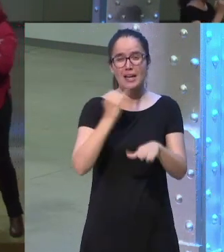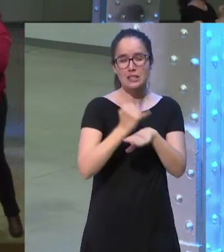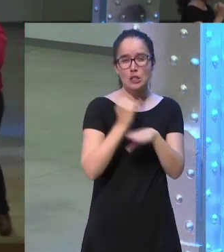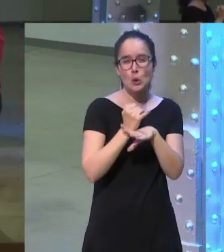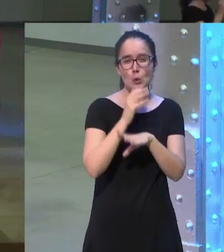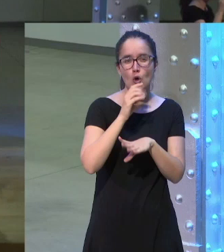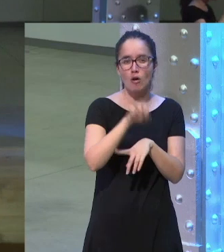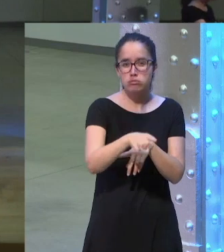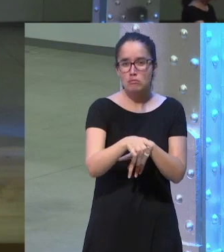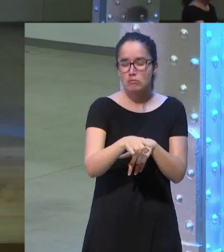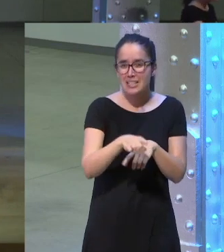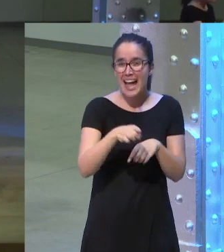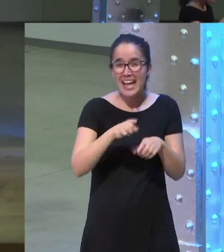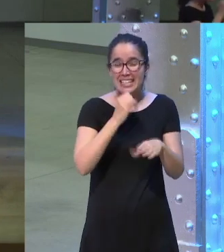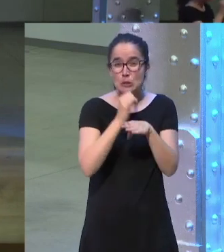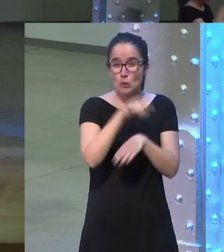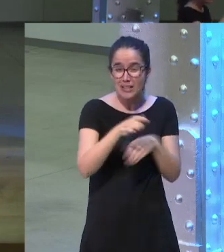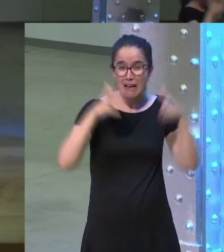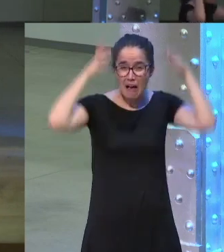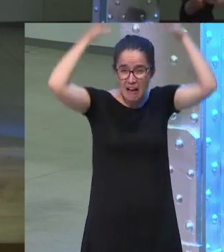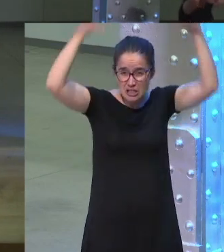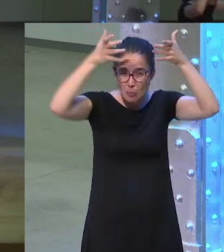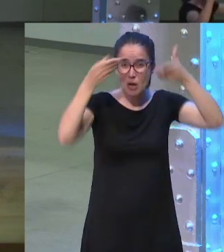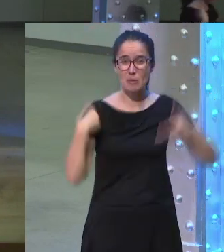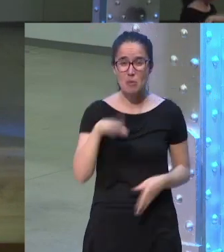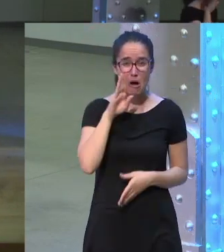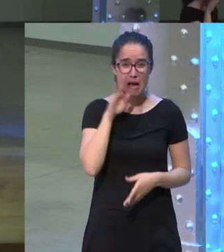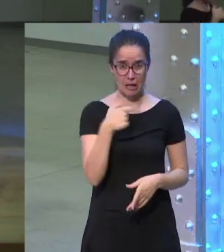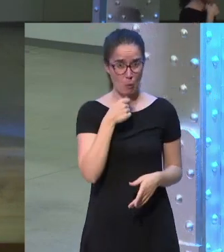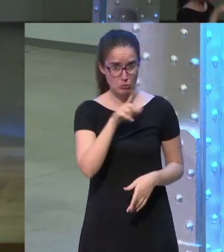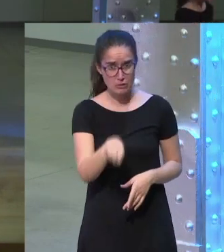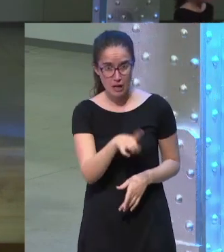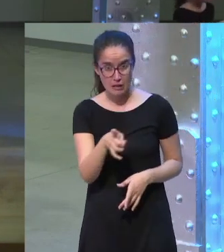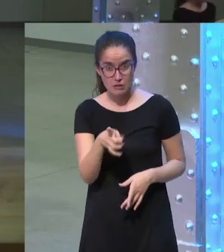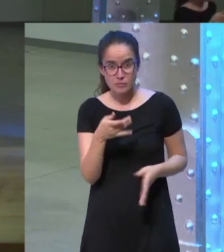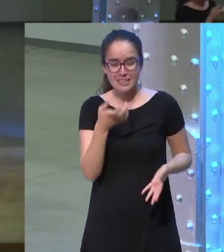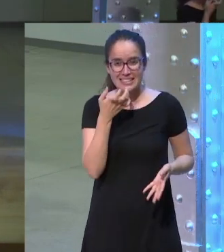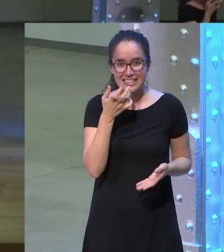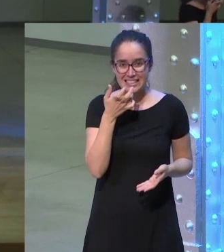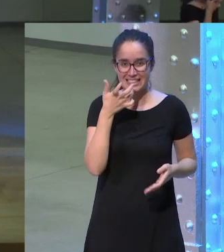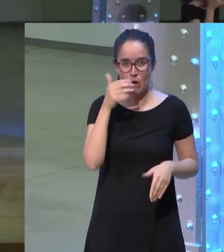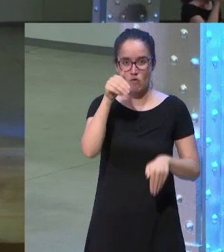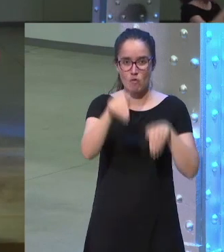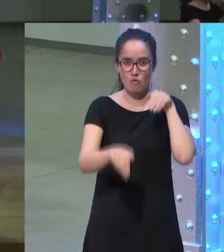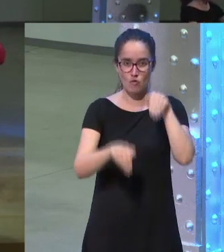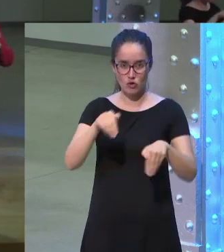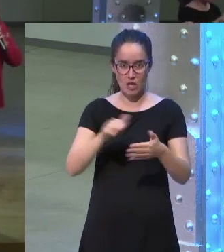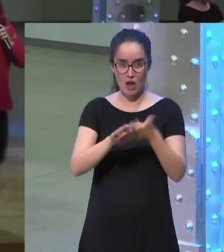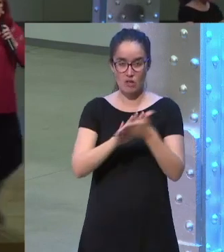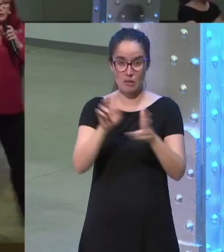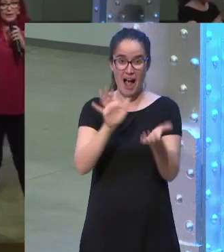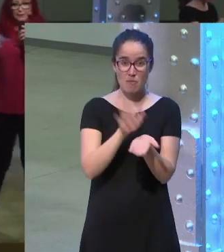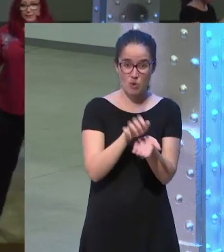a los niños les gusta llevar una hamburguesa de plástico en la cabeza? Nosotros sabemos, o sea, si votaran sobre llevar una